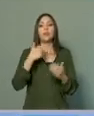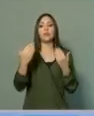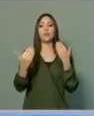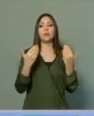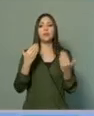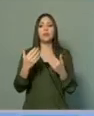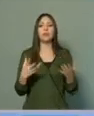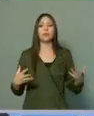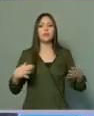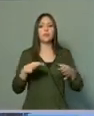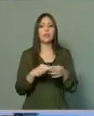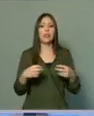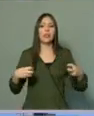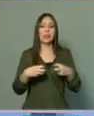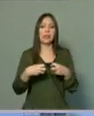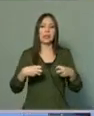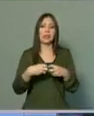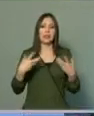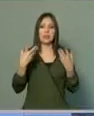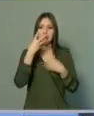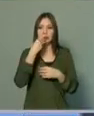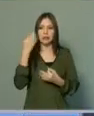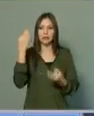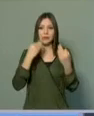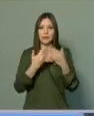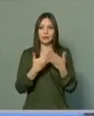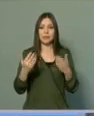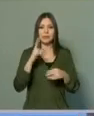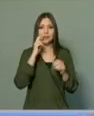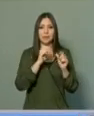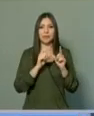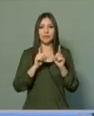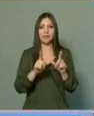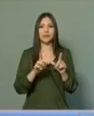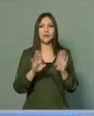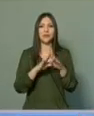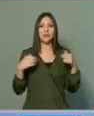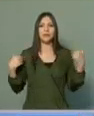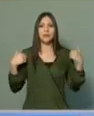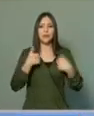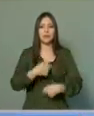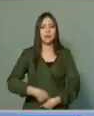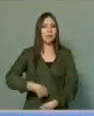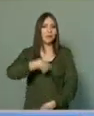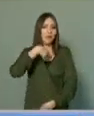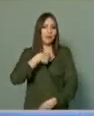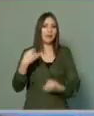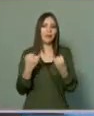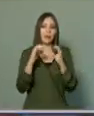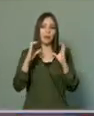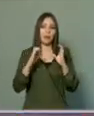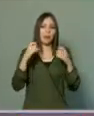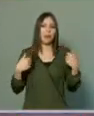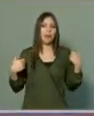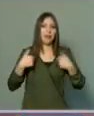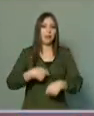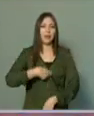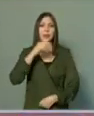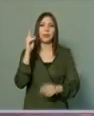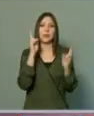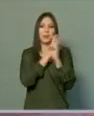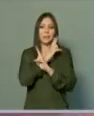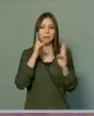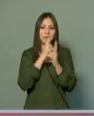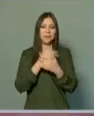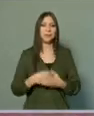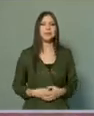combino hasta con los tenis, la verdad es que está increíble. Y mira, ya estamos viendo un poquito más de sudadera porque también sales y pues tienes que abrigarte un poco. Exactamente, entonces